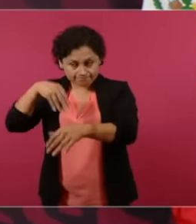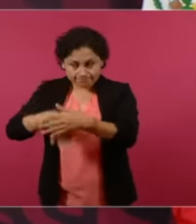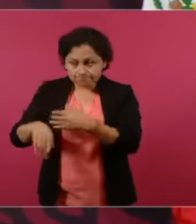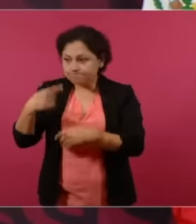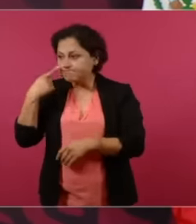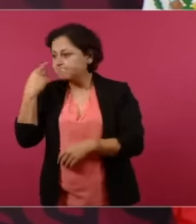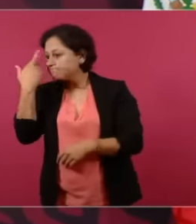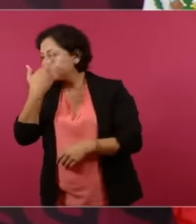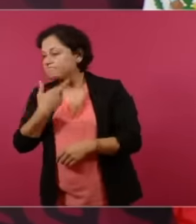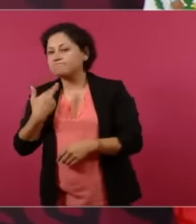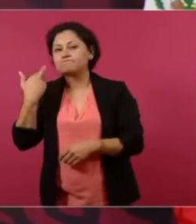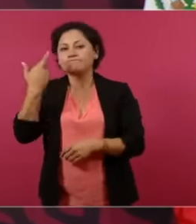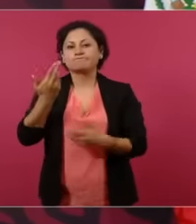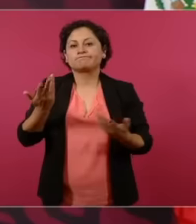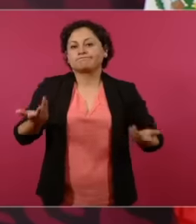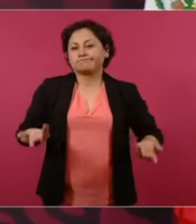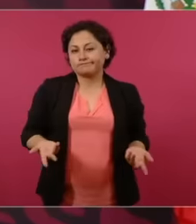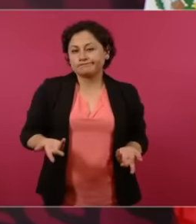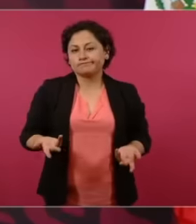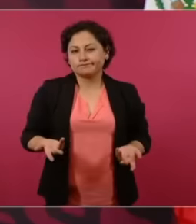pero es a informarle a los